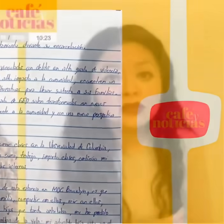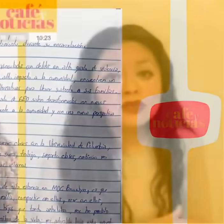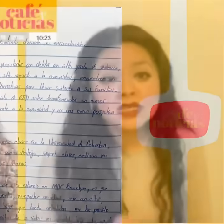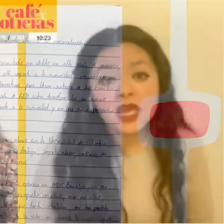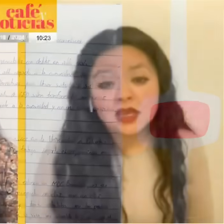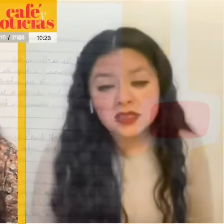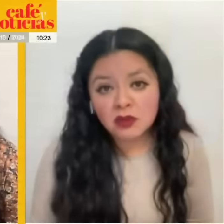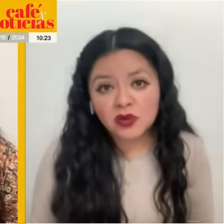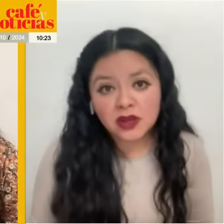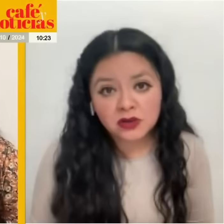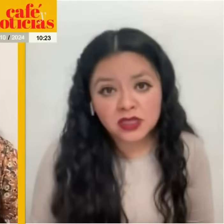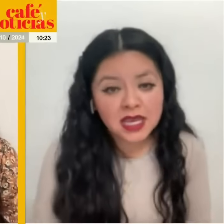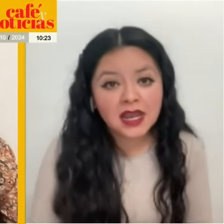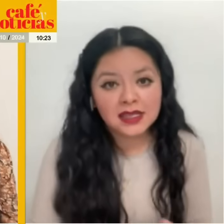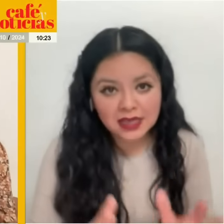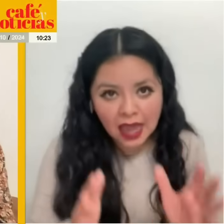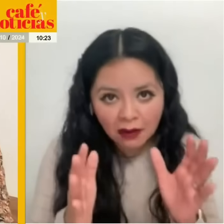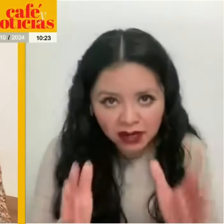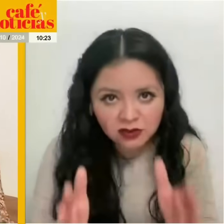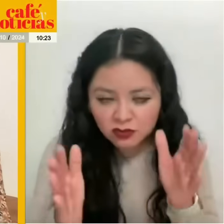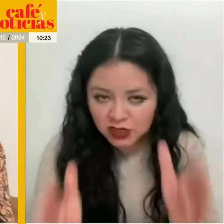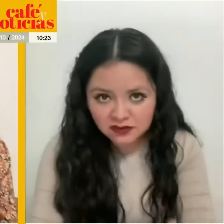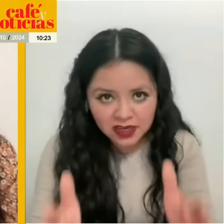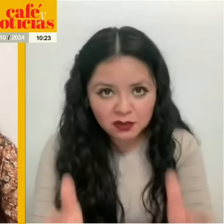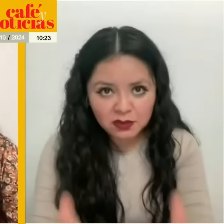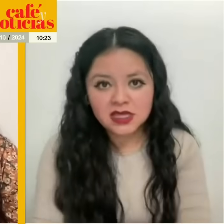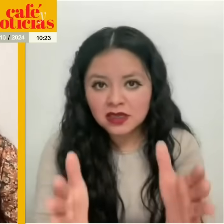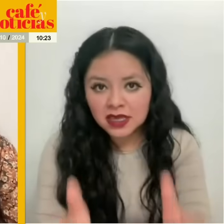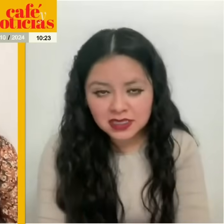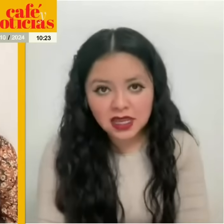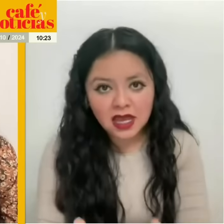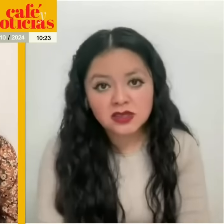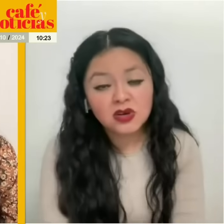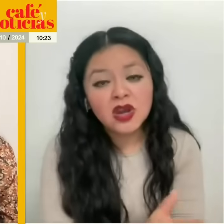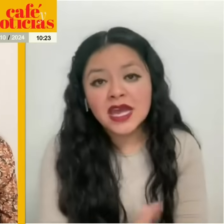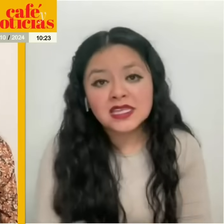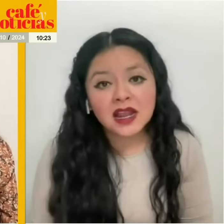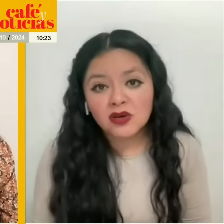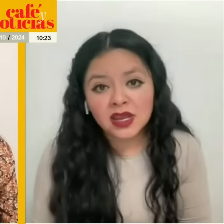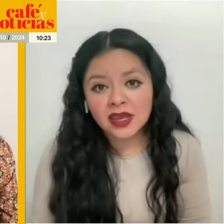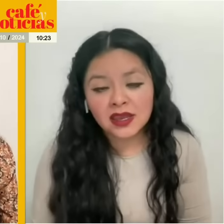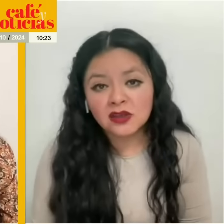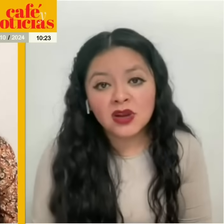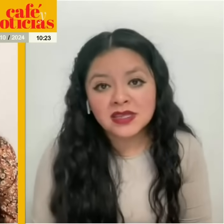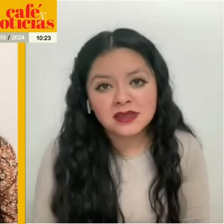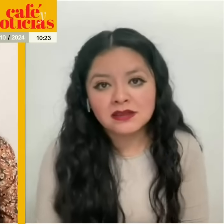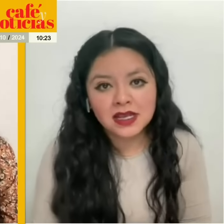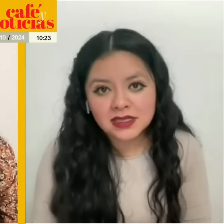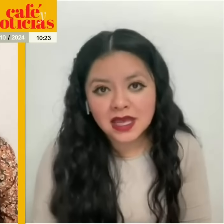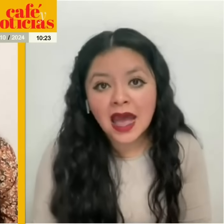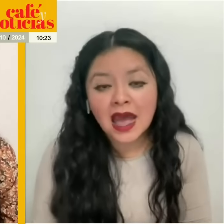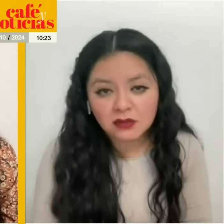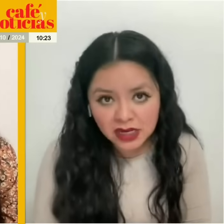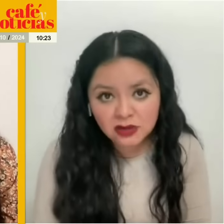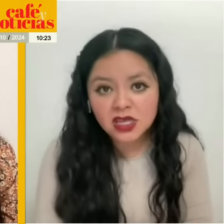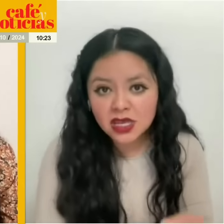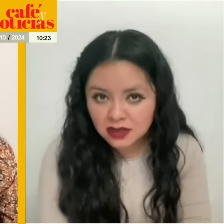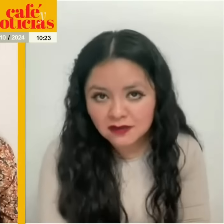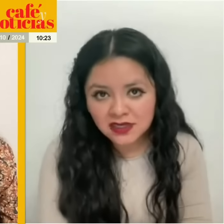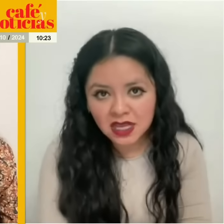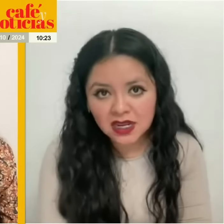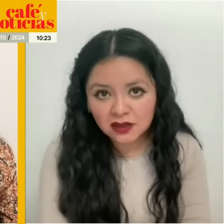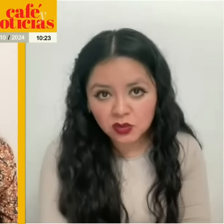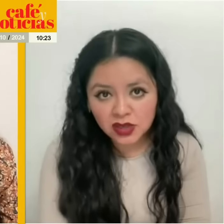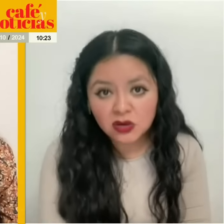¿no? Entonces, si el Poder Judicial, hablando específicamente de este caso, es algo que no les interesa, al menos en